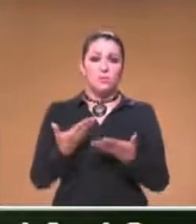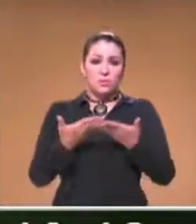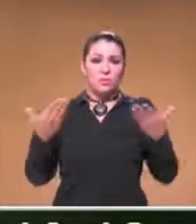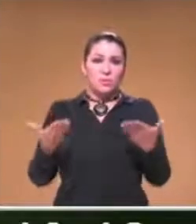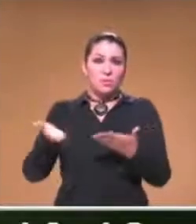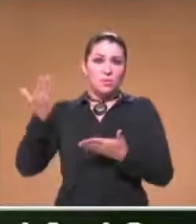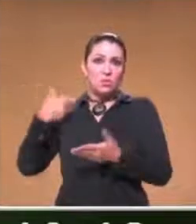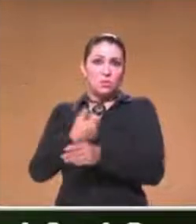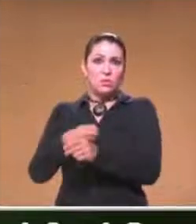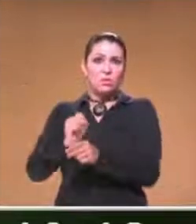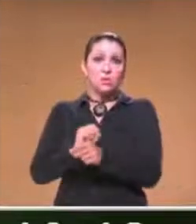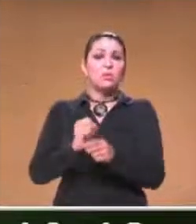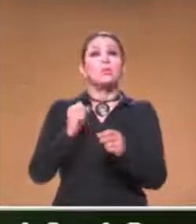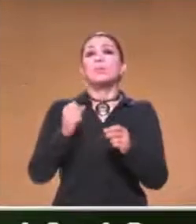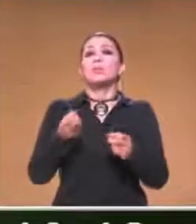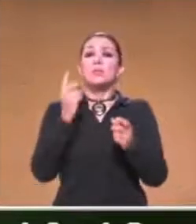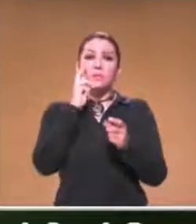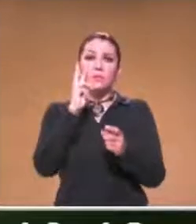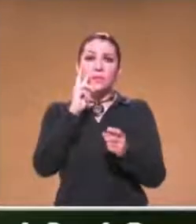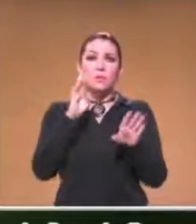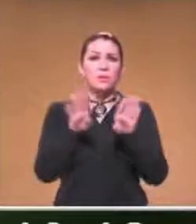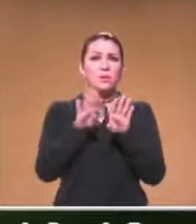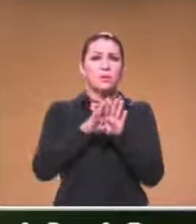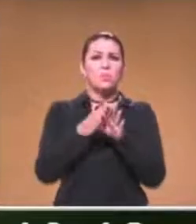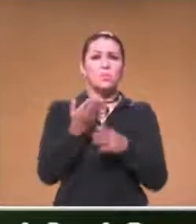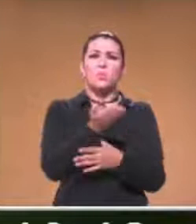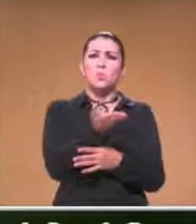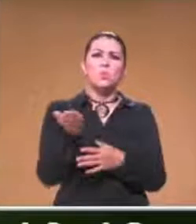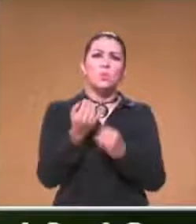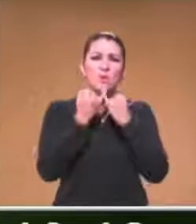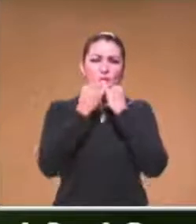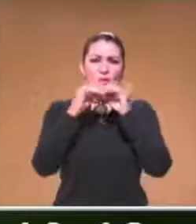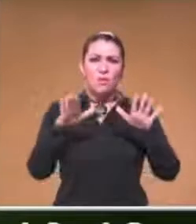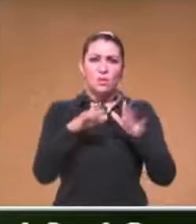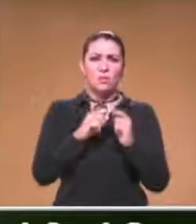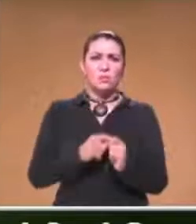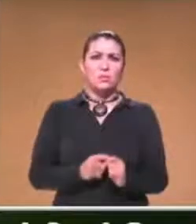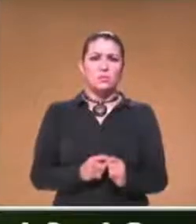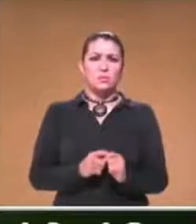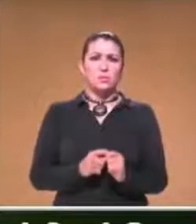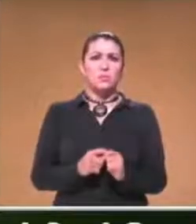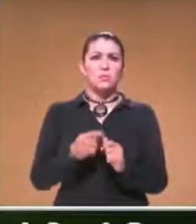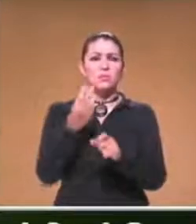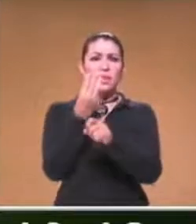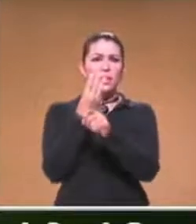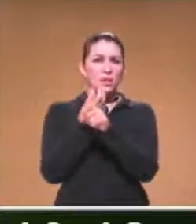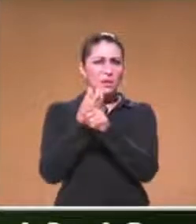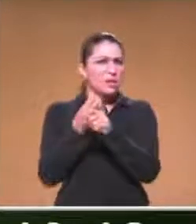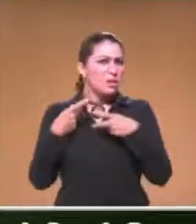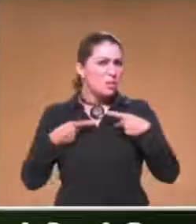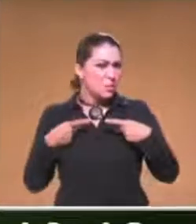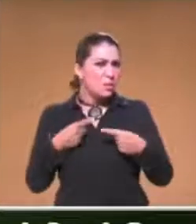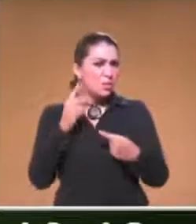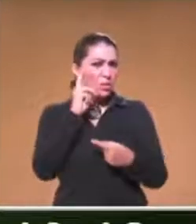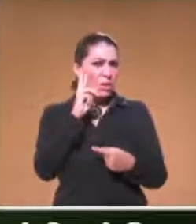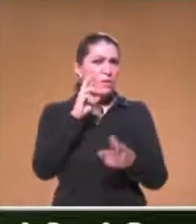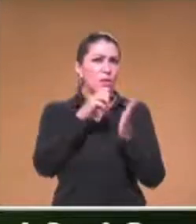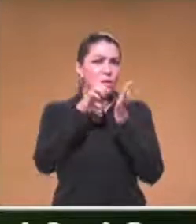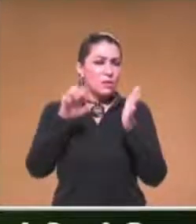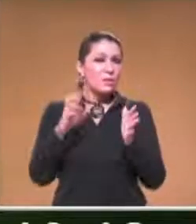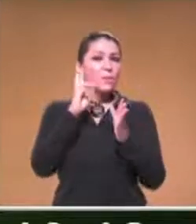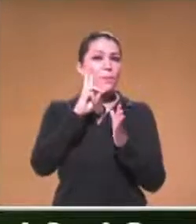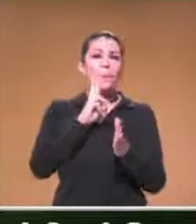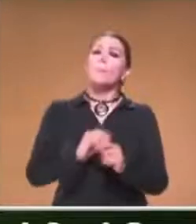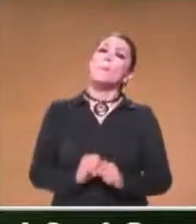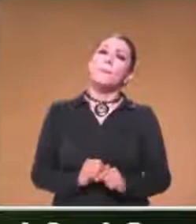pasada, viste cómo pedir información acerca de una tercera persona. Vamos a ver los ejemplos que tenemos